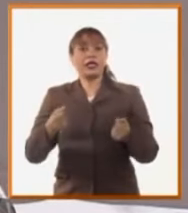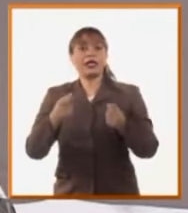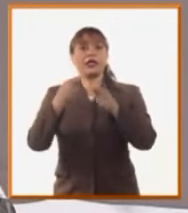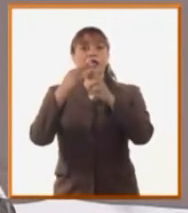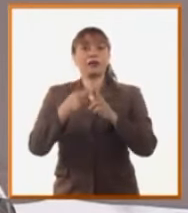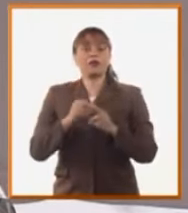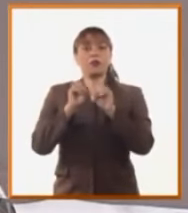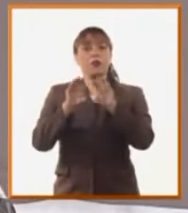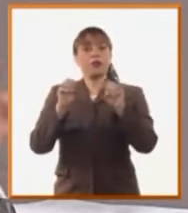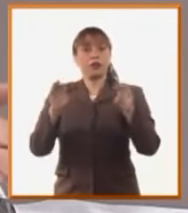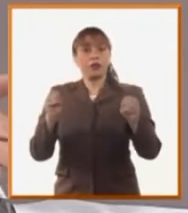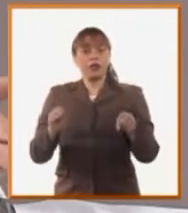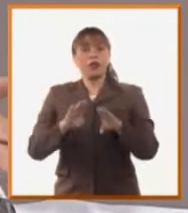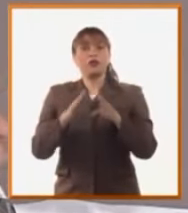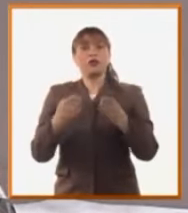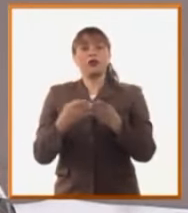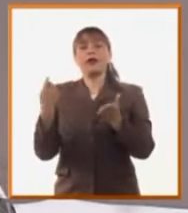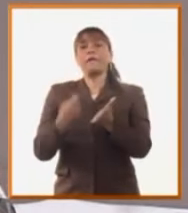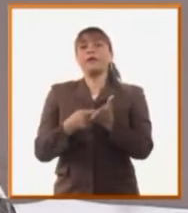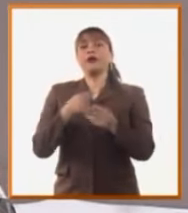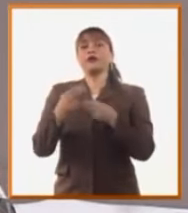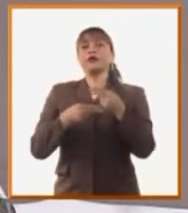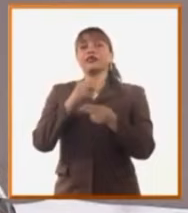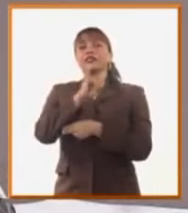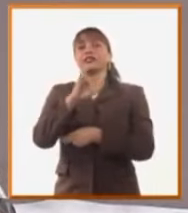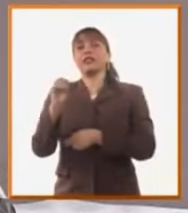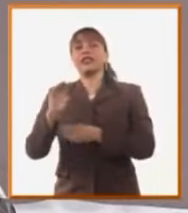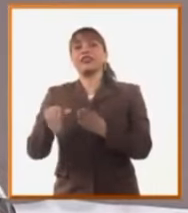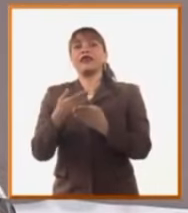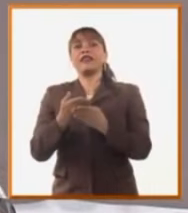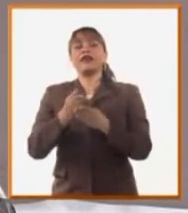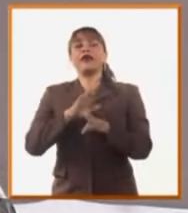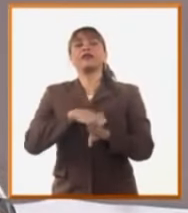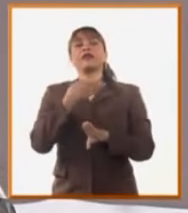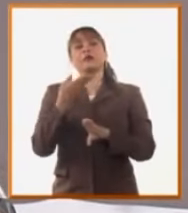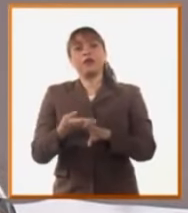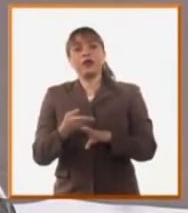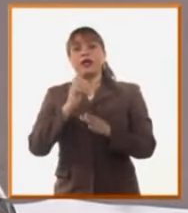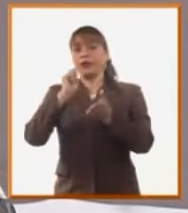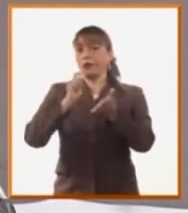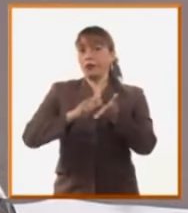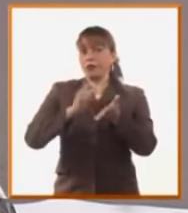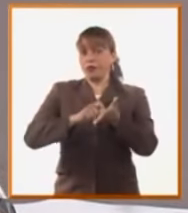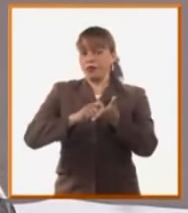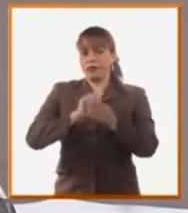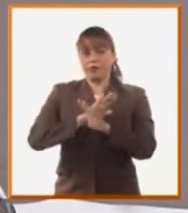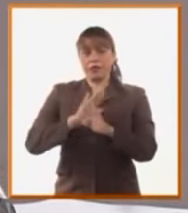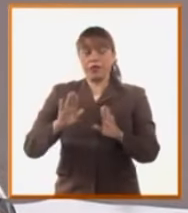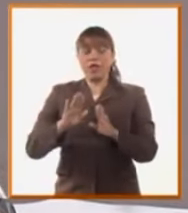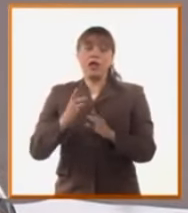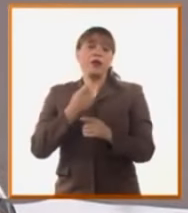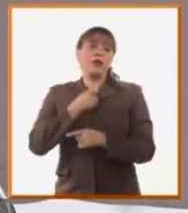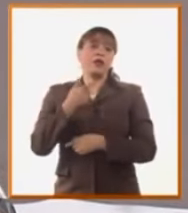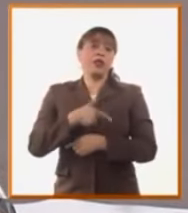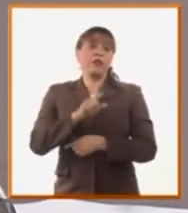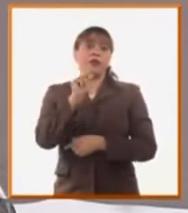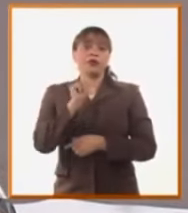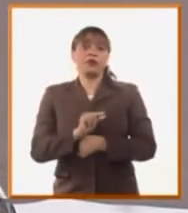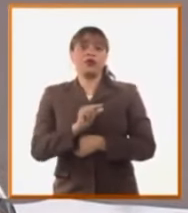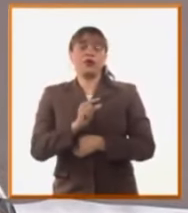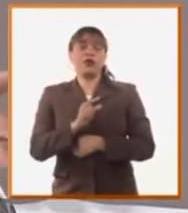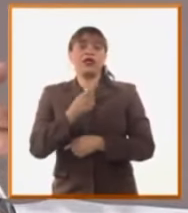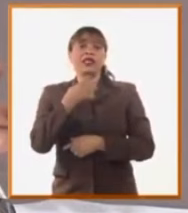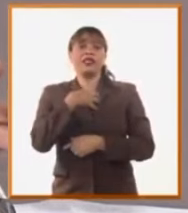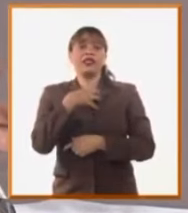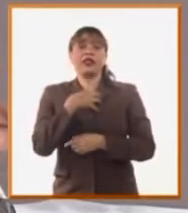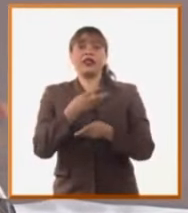publicado que pago Se realiza 60 días posteriores a que fueran notificados y que para los que mantienen tierras ociosas de años